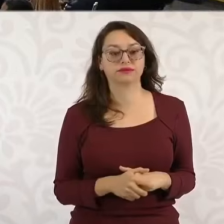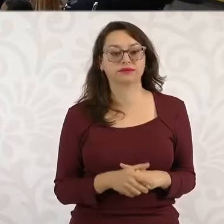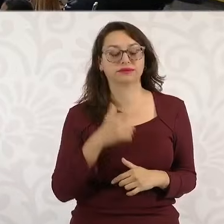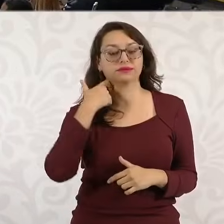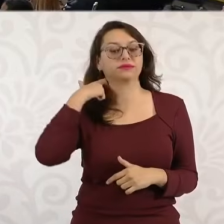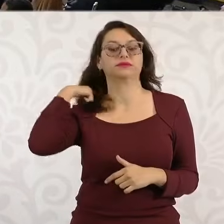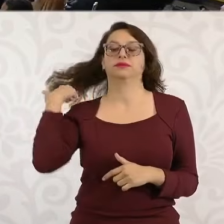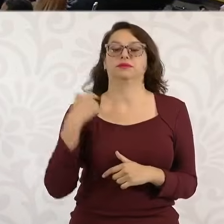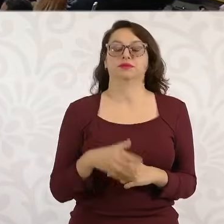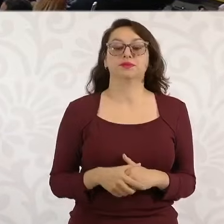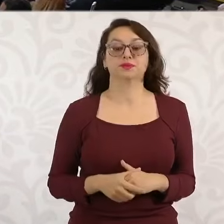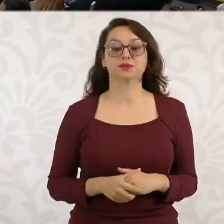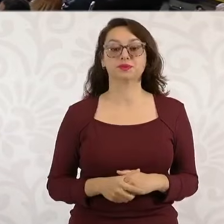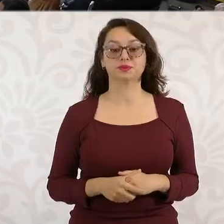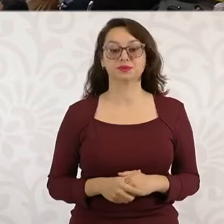Boleta.